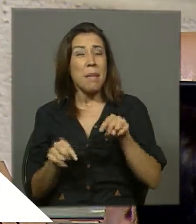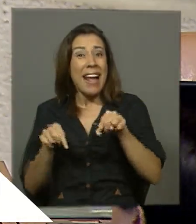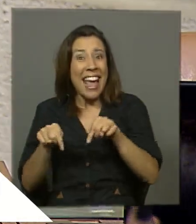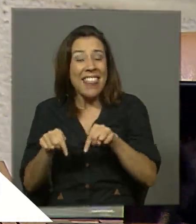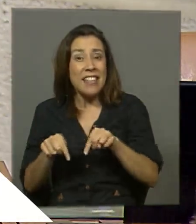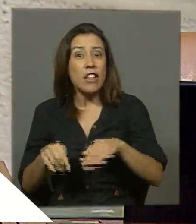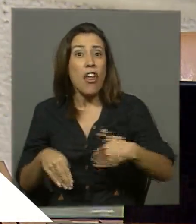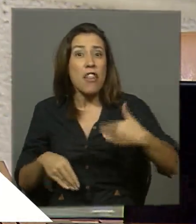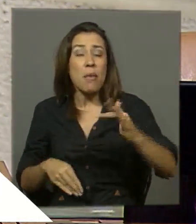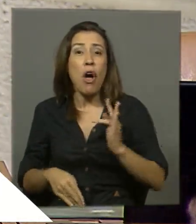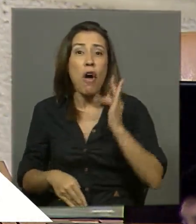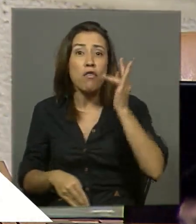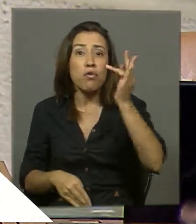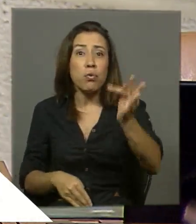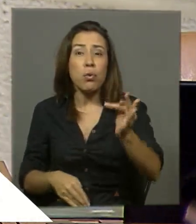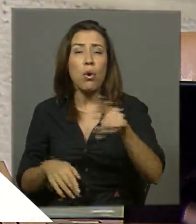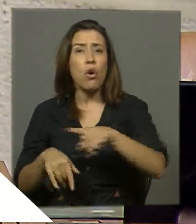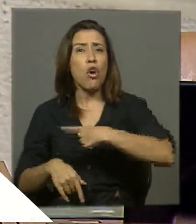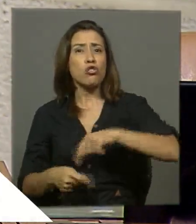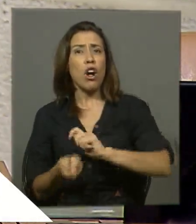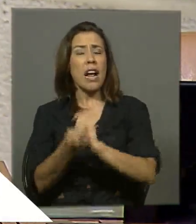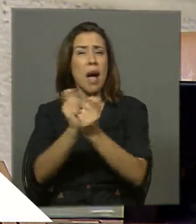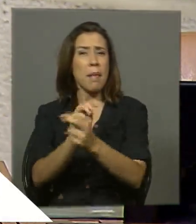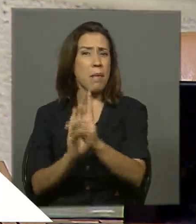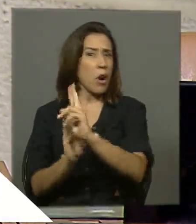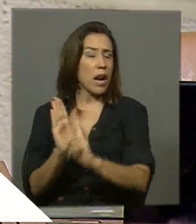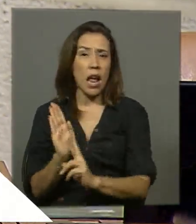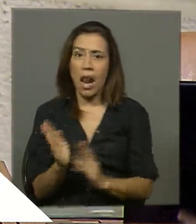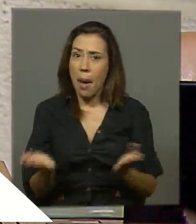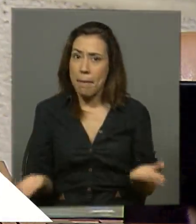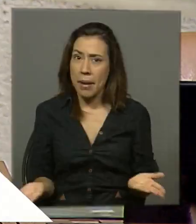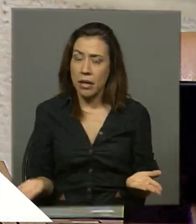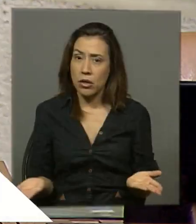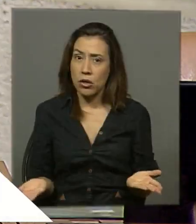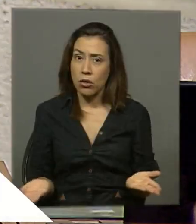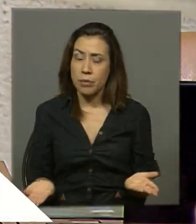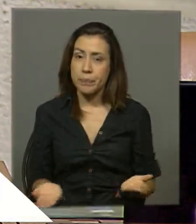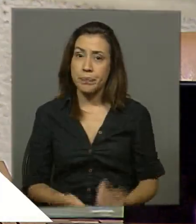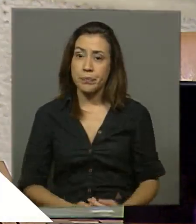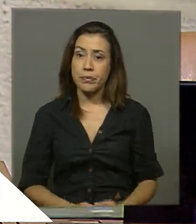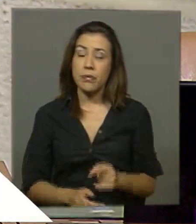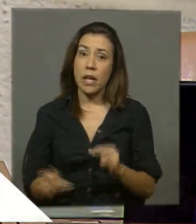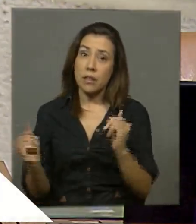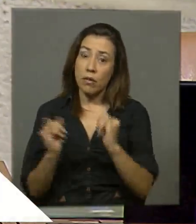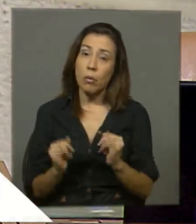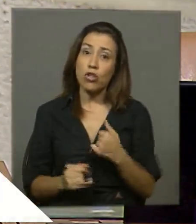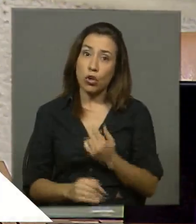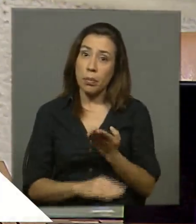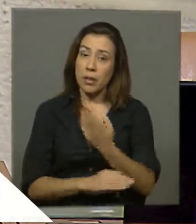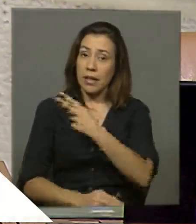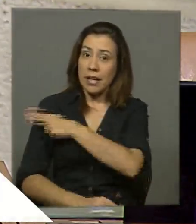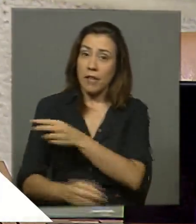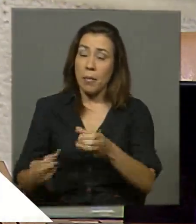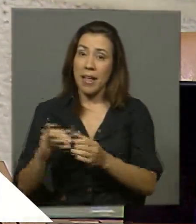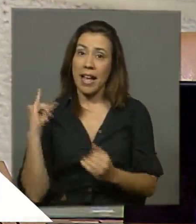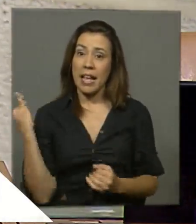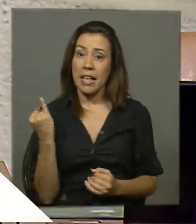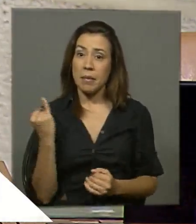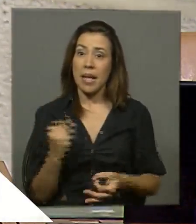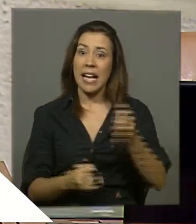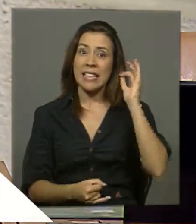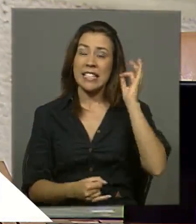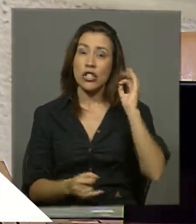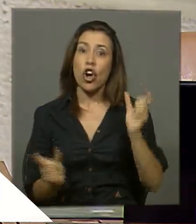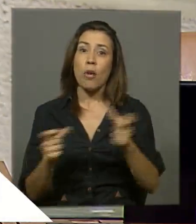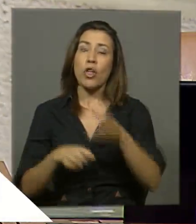hecho en la práctica estemos cambiando el reglamento presidente si es así yo le pido como jefe de comité independiente sesión